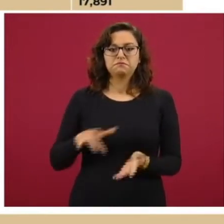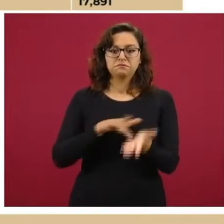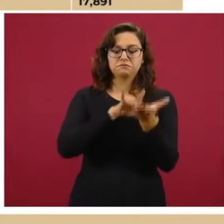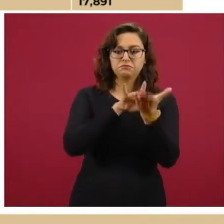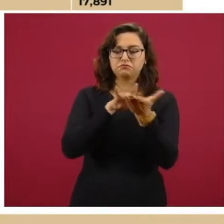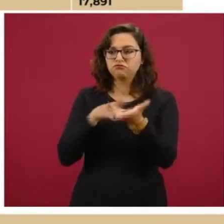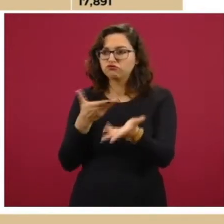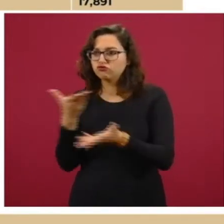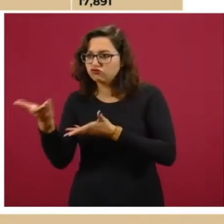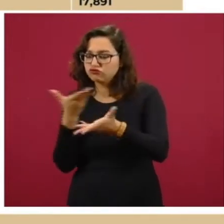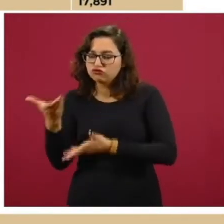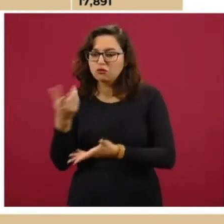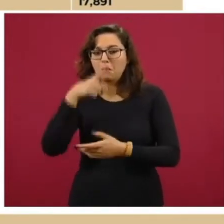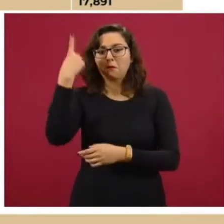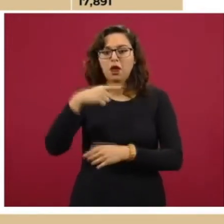en la diplomacia.